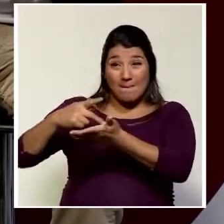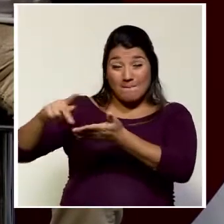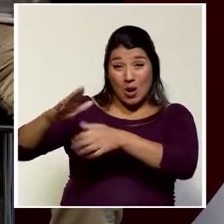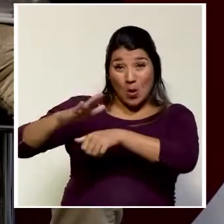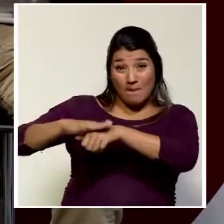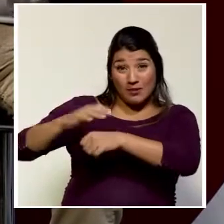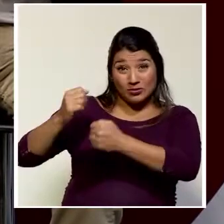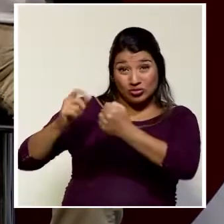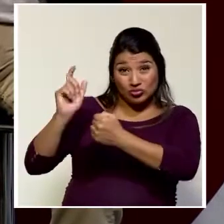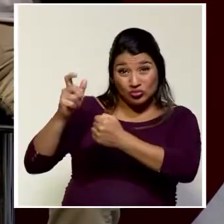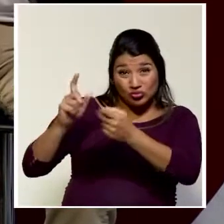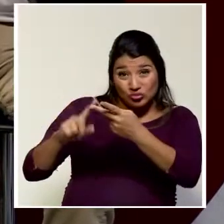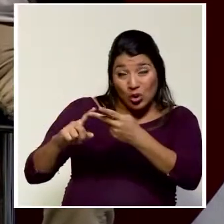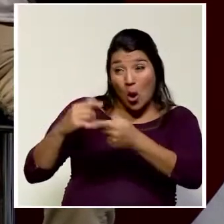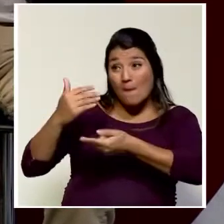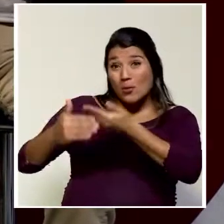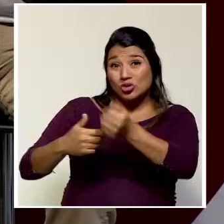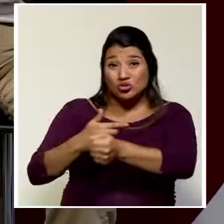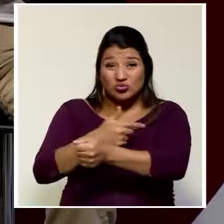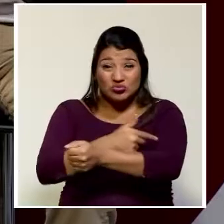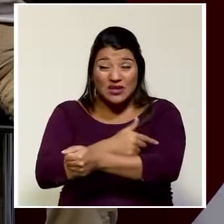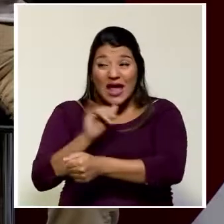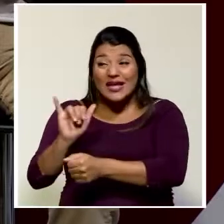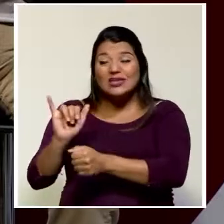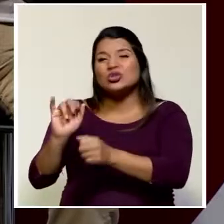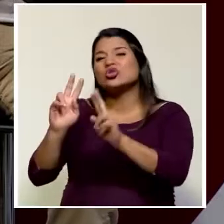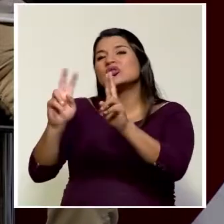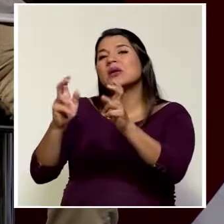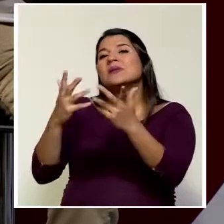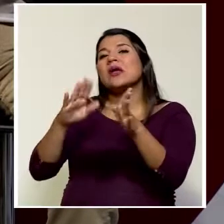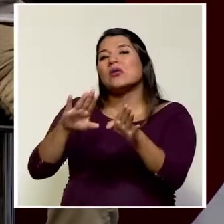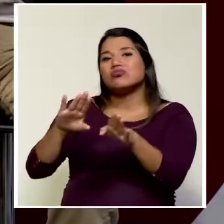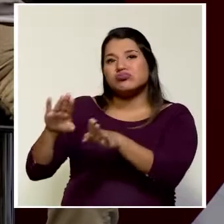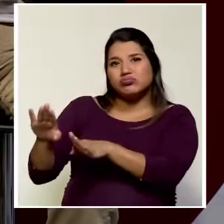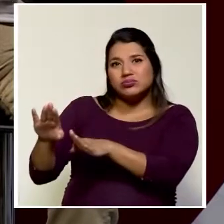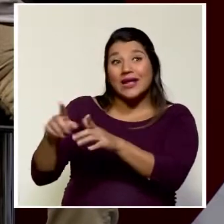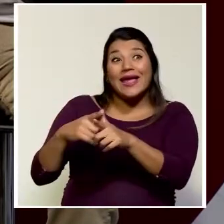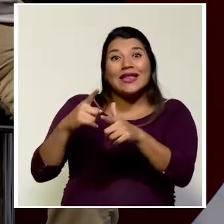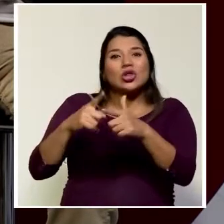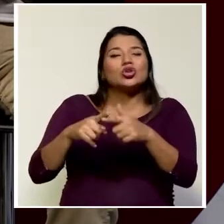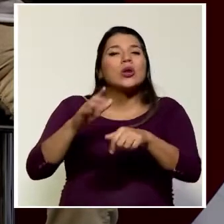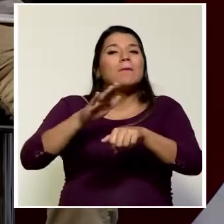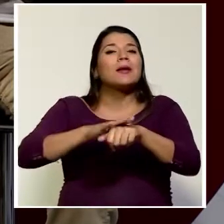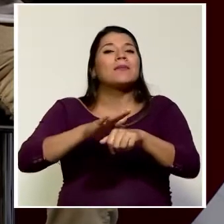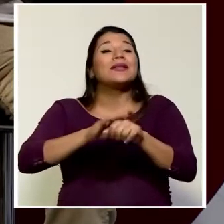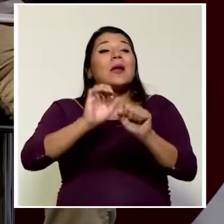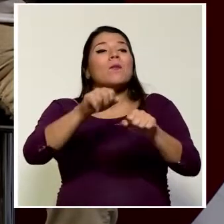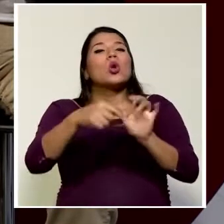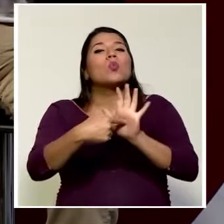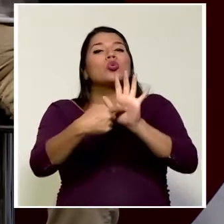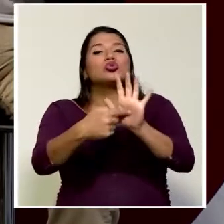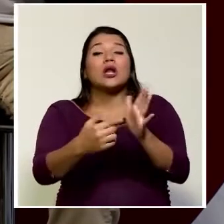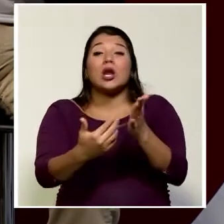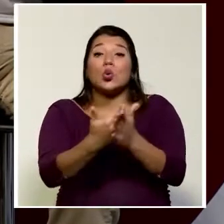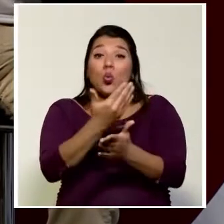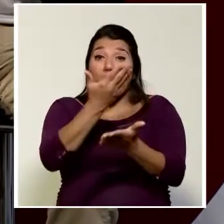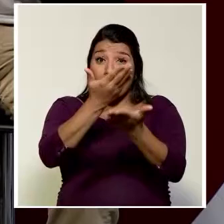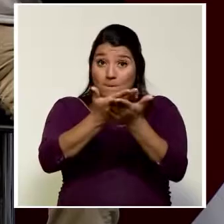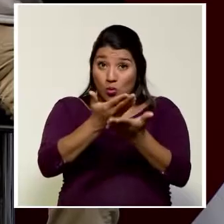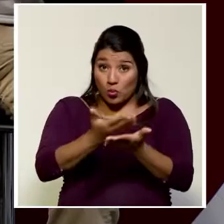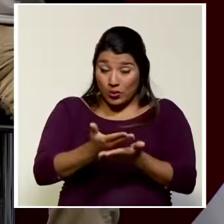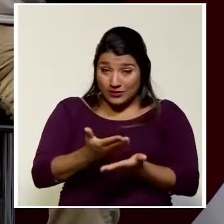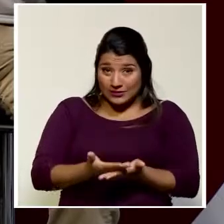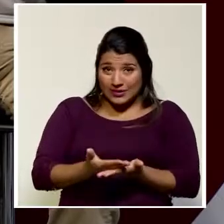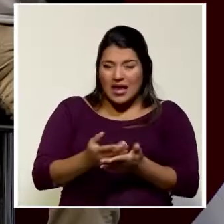que ya han ido quedando de lado van dando pie a digamos, a otro menú, lo cual pareciera